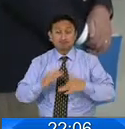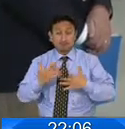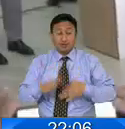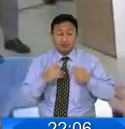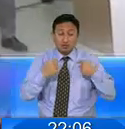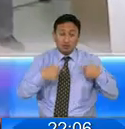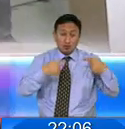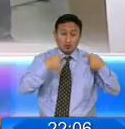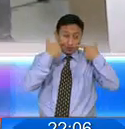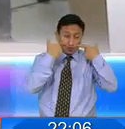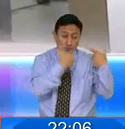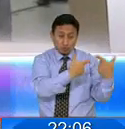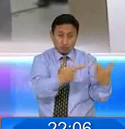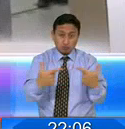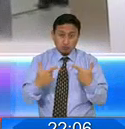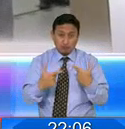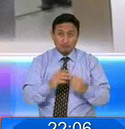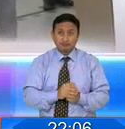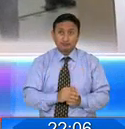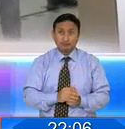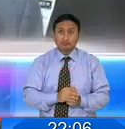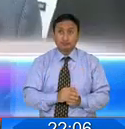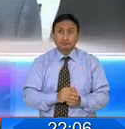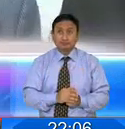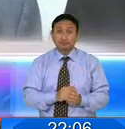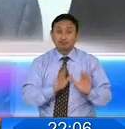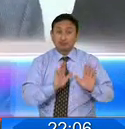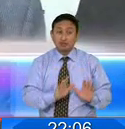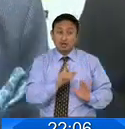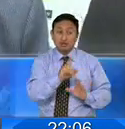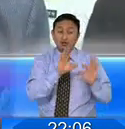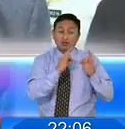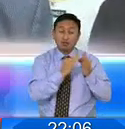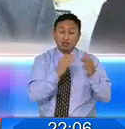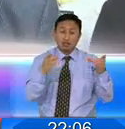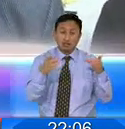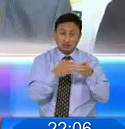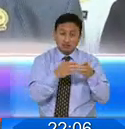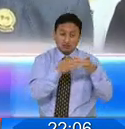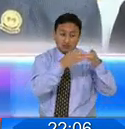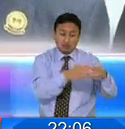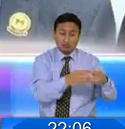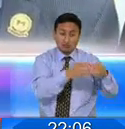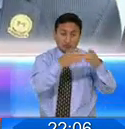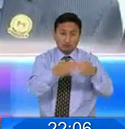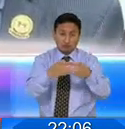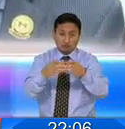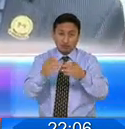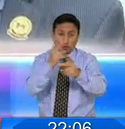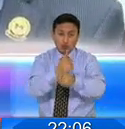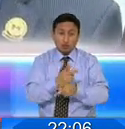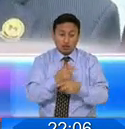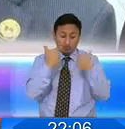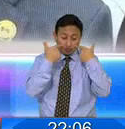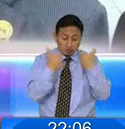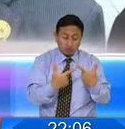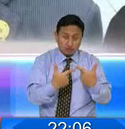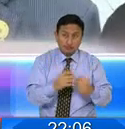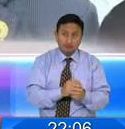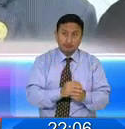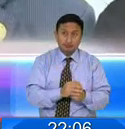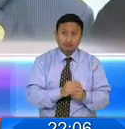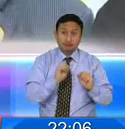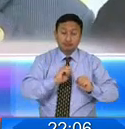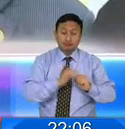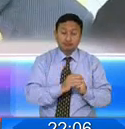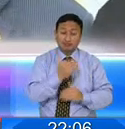monitoreo permanente de la situación. Se han establecido cercos epidemiológicos y seguiremos cuidando y monitoreándolo a